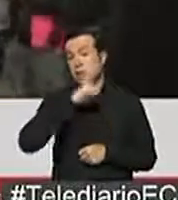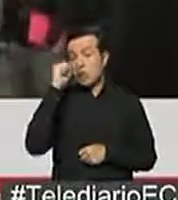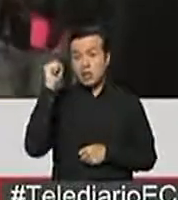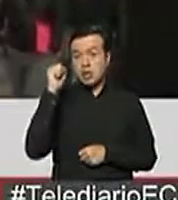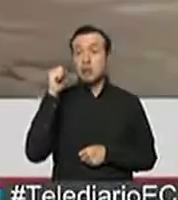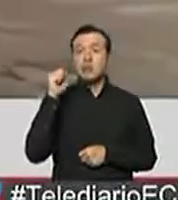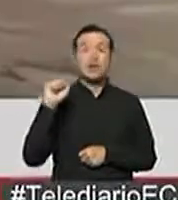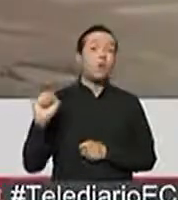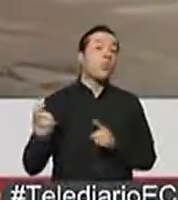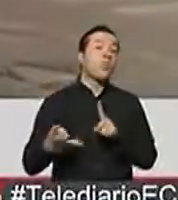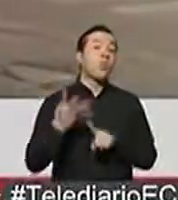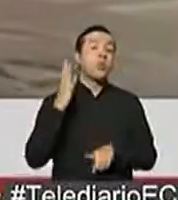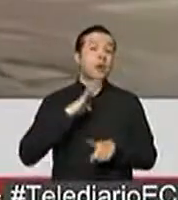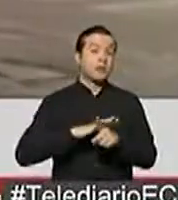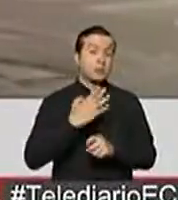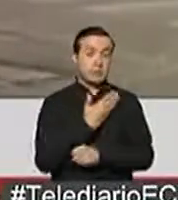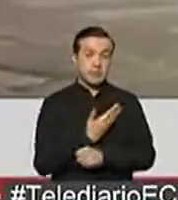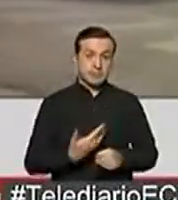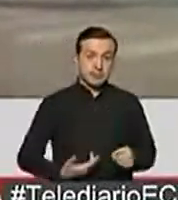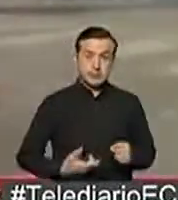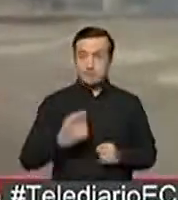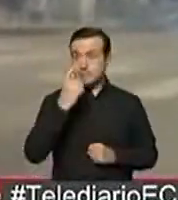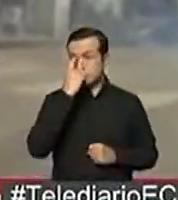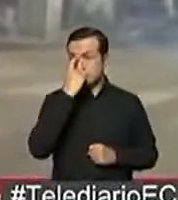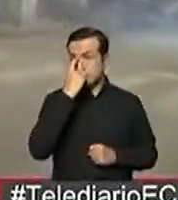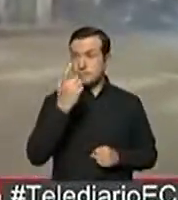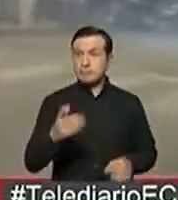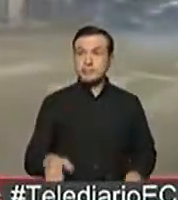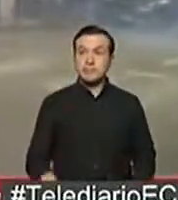mandato consecutivo.